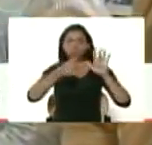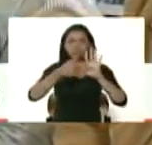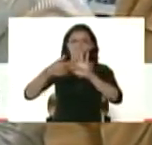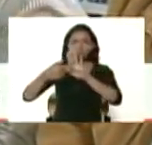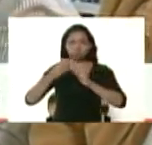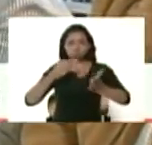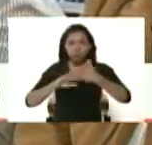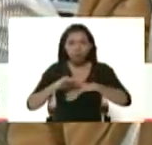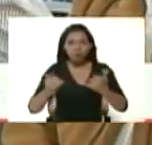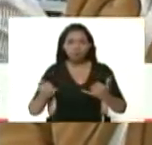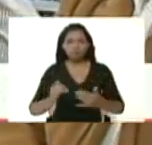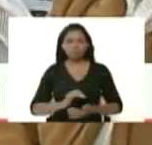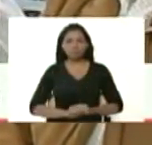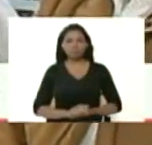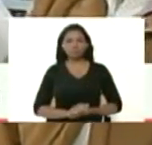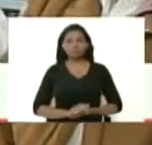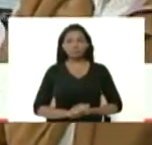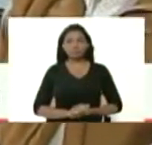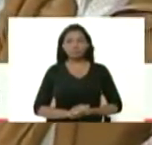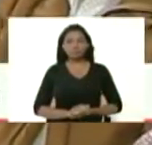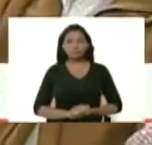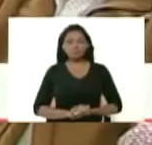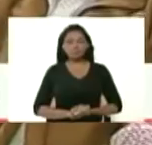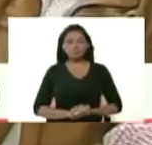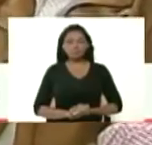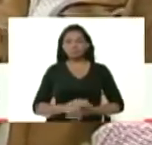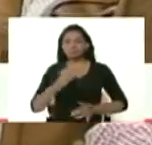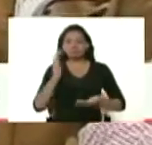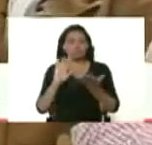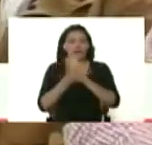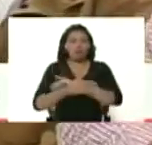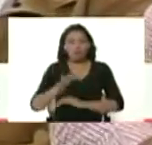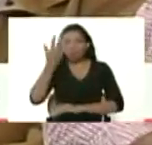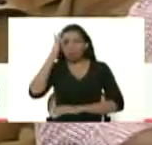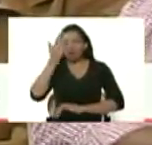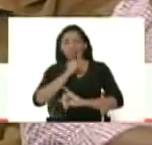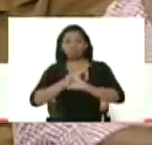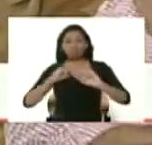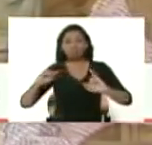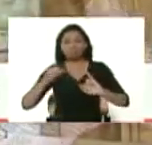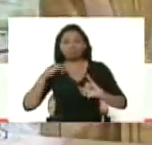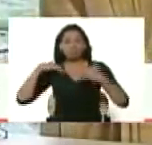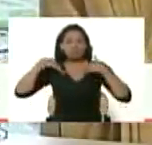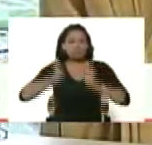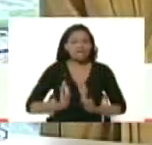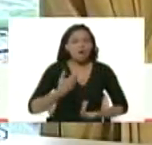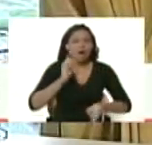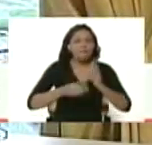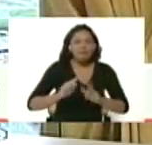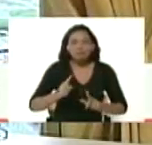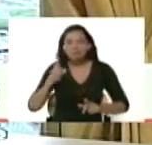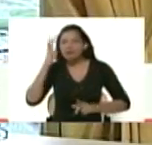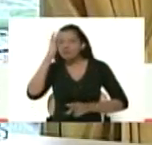saliendo, pues, de los carnavales. Uno a veces sale de los carnavales cansado, ¿verdad?